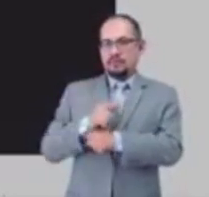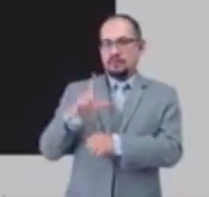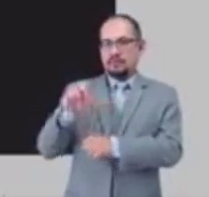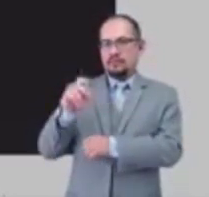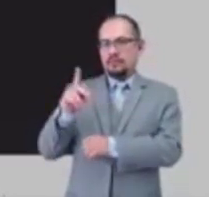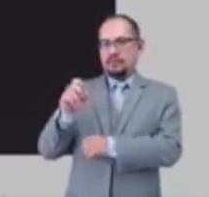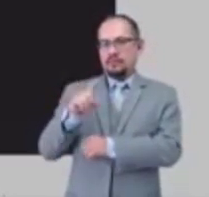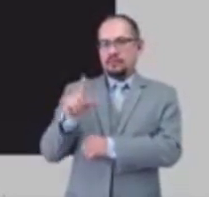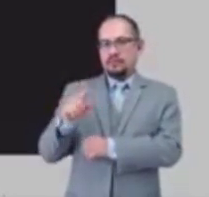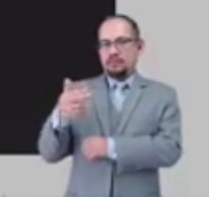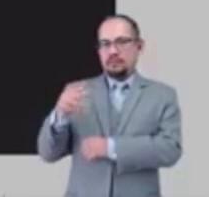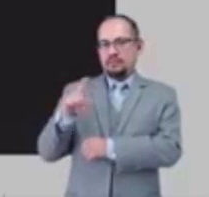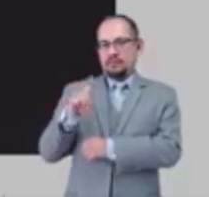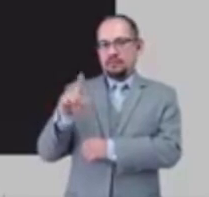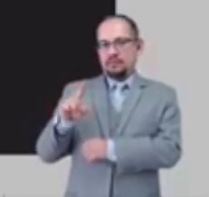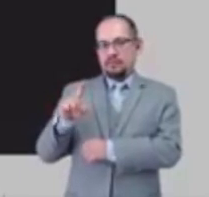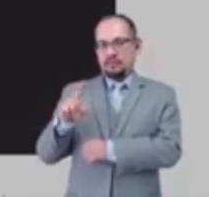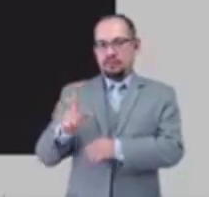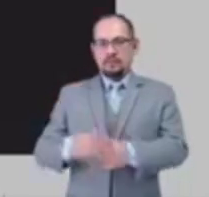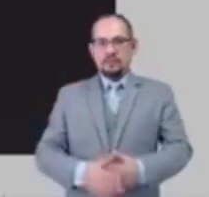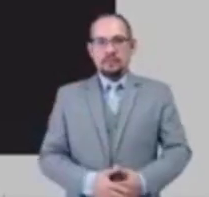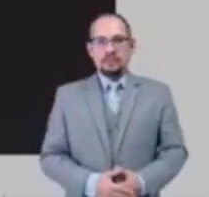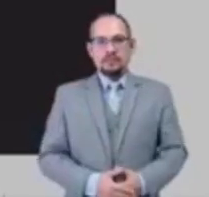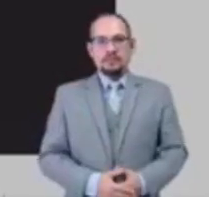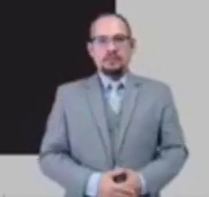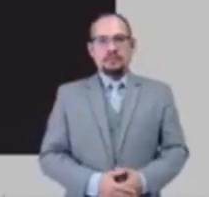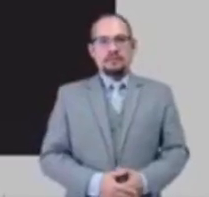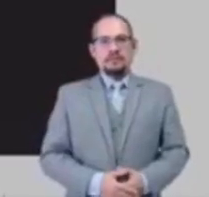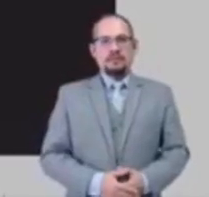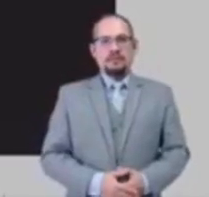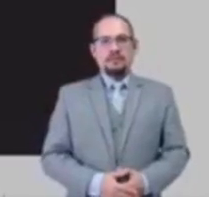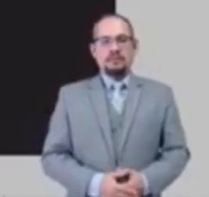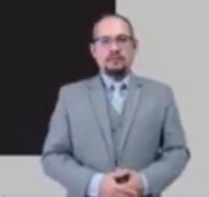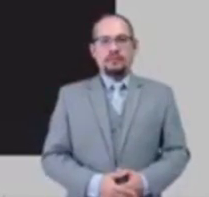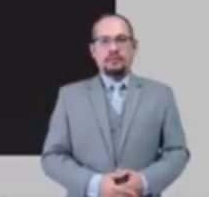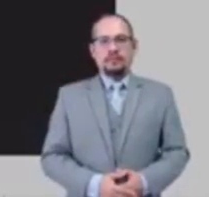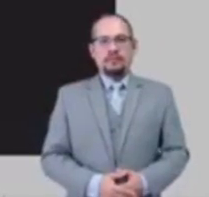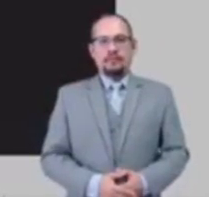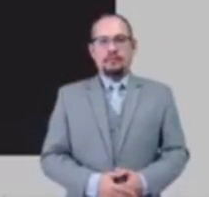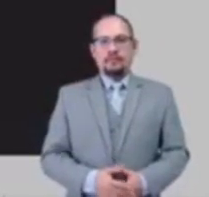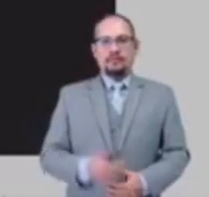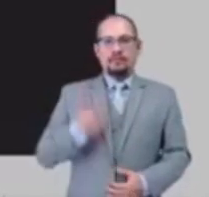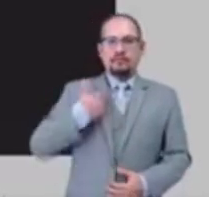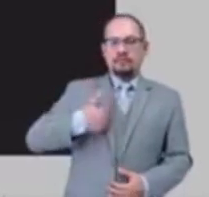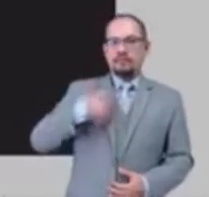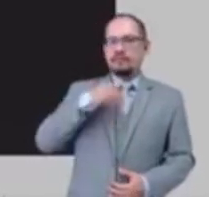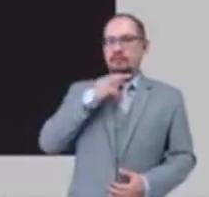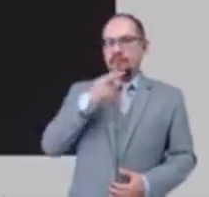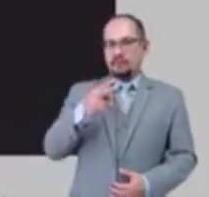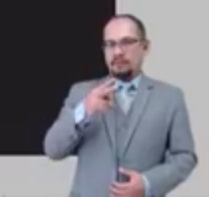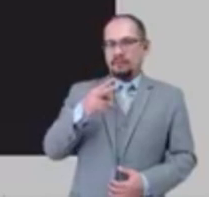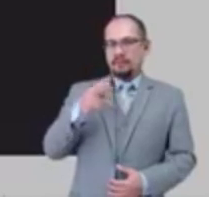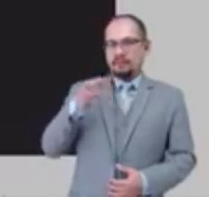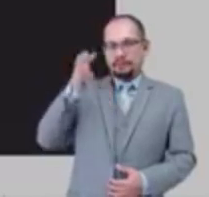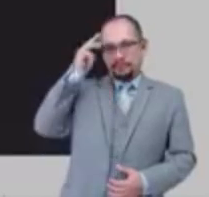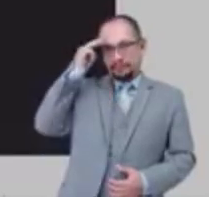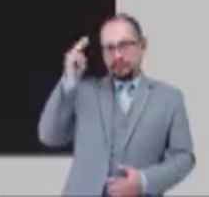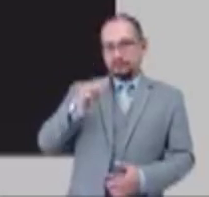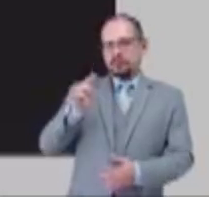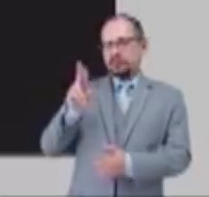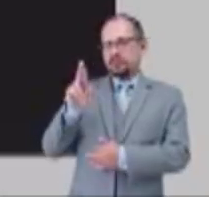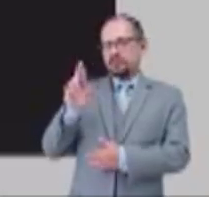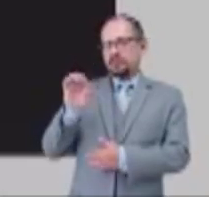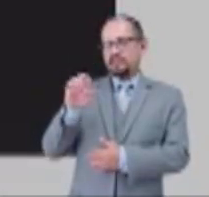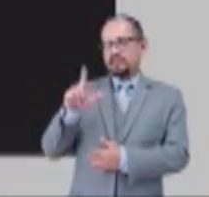para que las servidoras y servidores públicos que actualmente ocupan un empleo cargo o comisión se separen de éste si es que